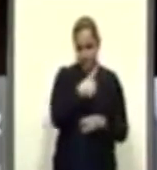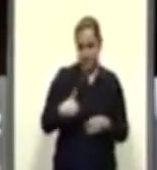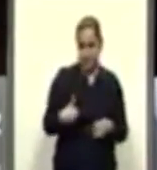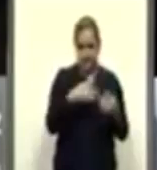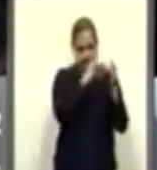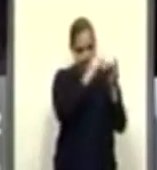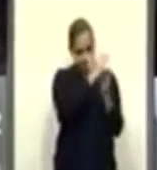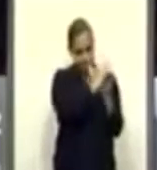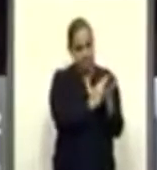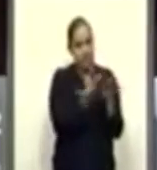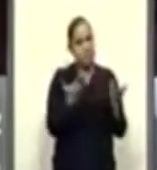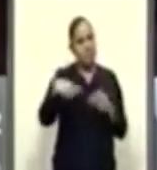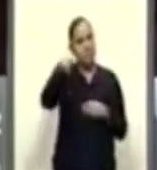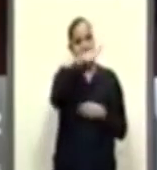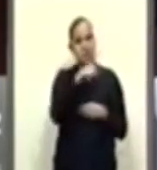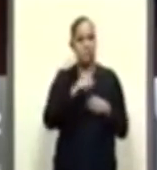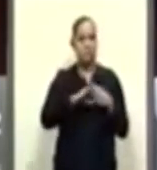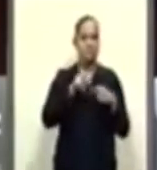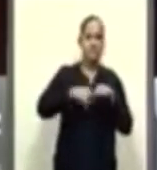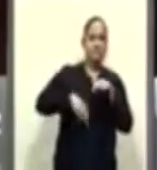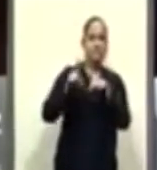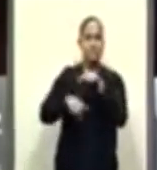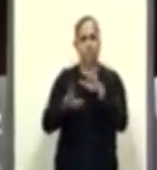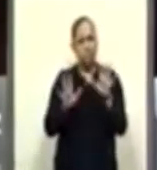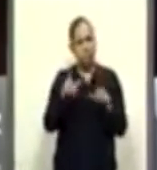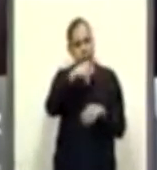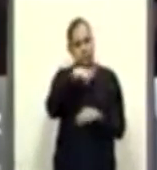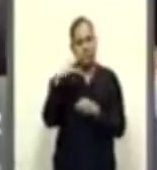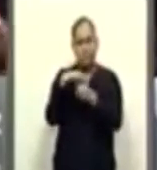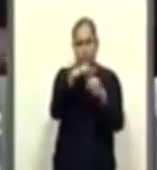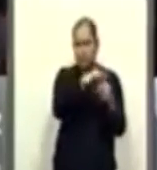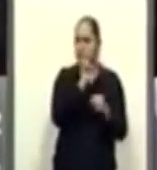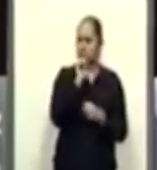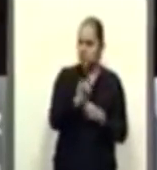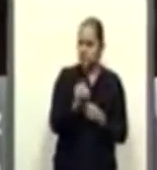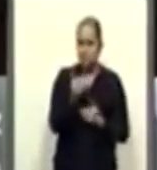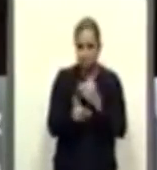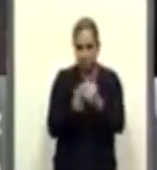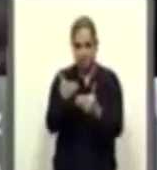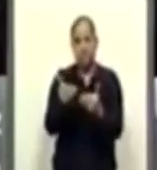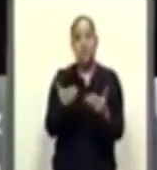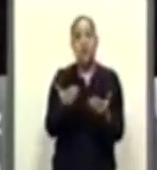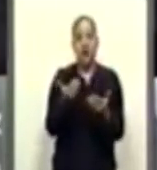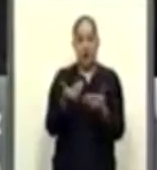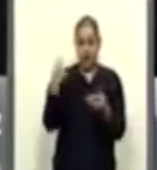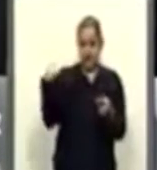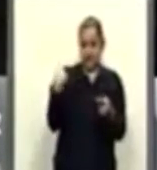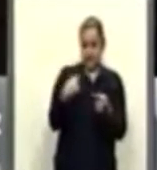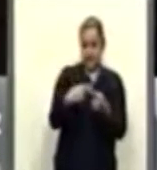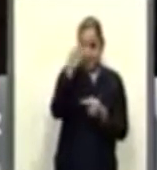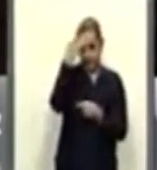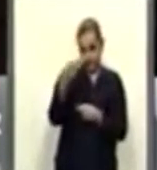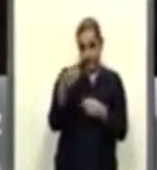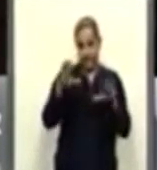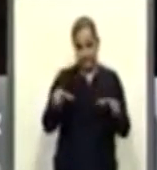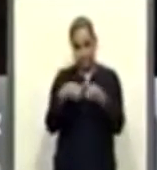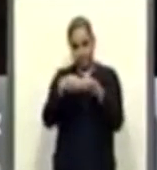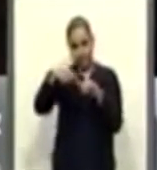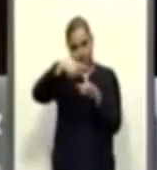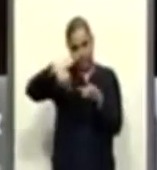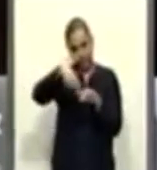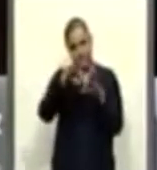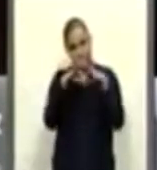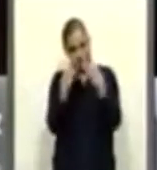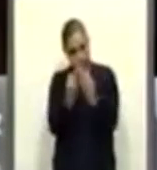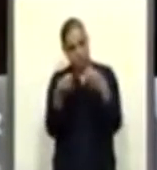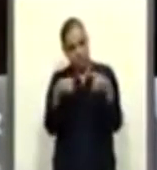mesa, el cual hasta este momento goza de un régimen político excepcional